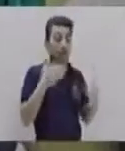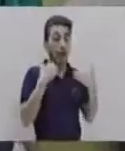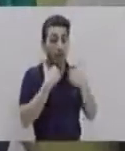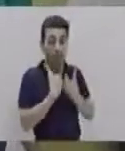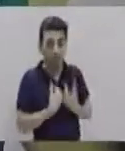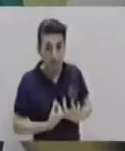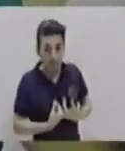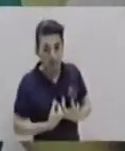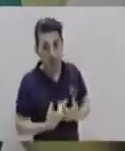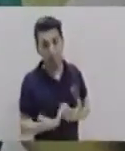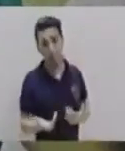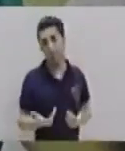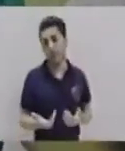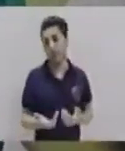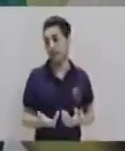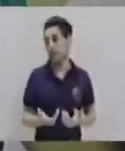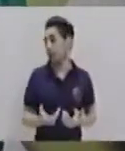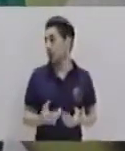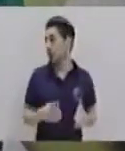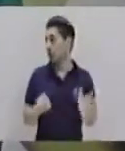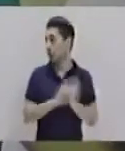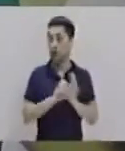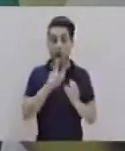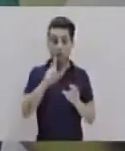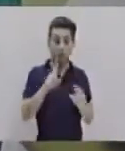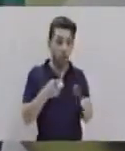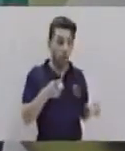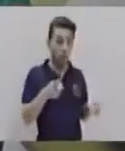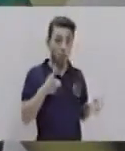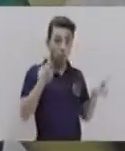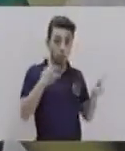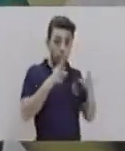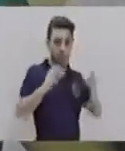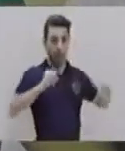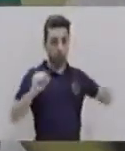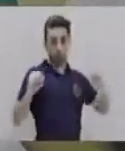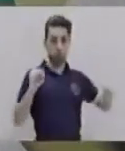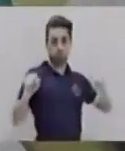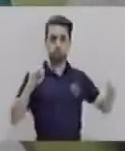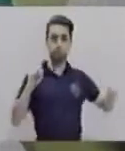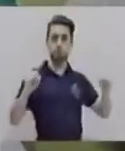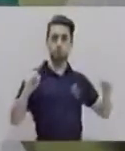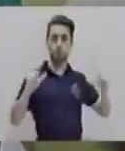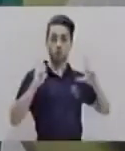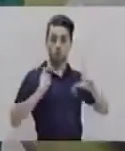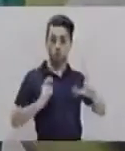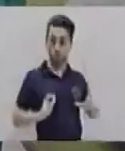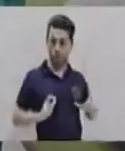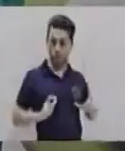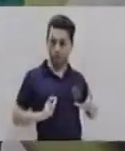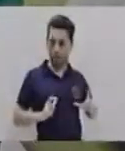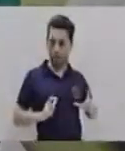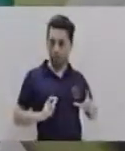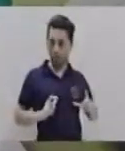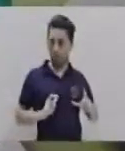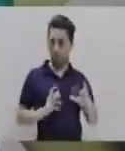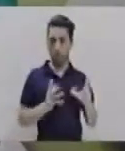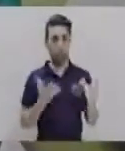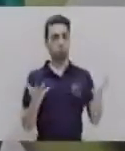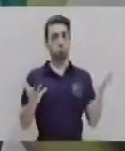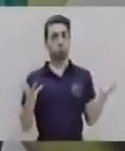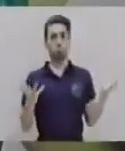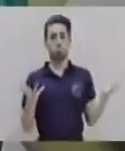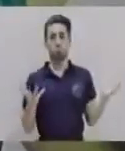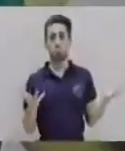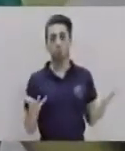cansados y colocas, por ejemplo, música muy movida, el cuerpo empieza pues, a moverse. O cuando, por ejemplo,